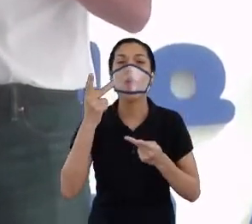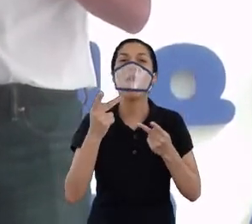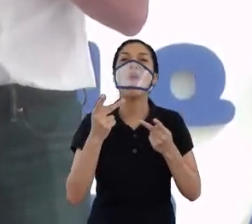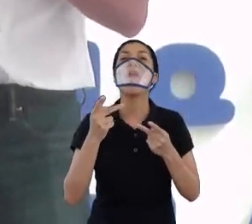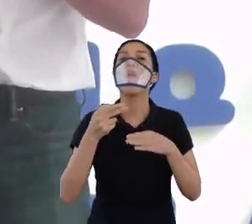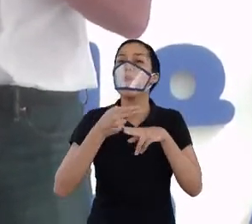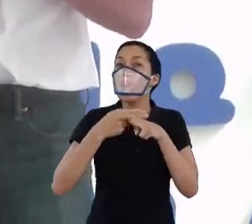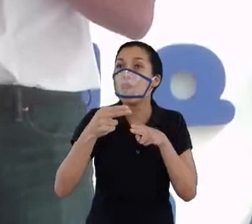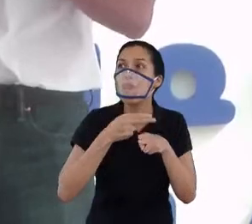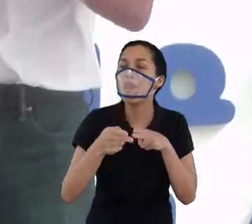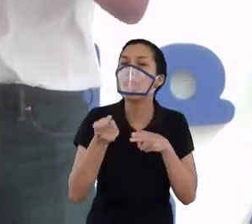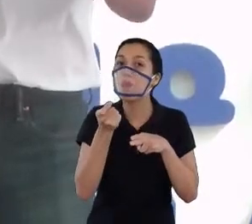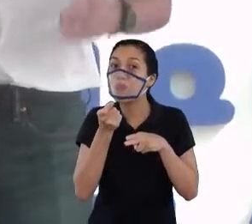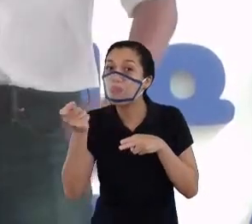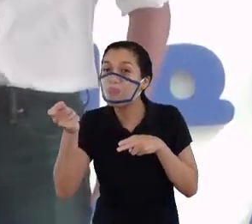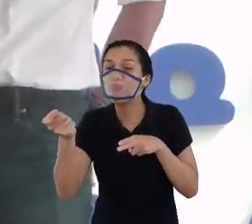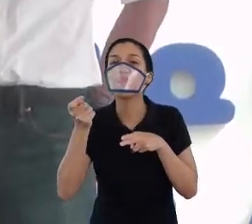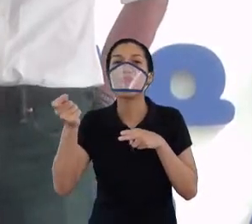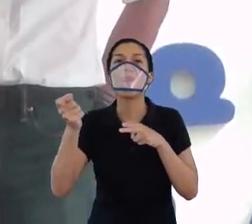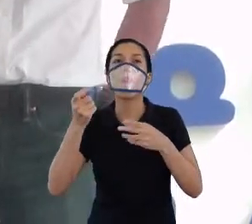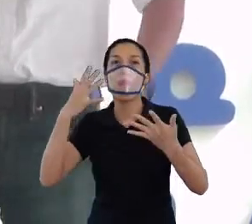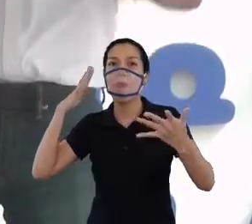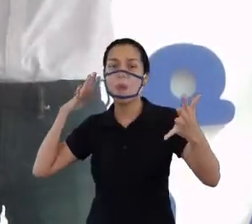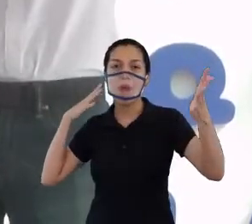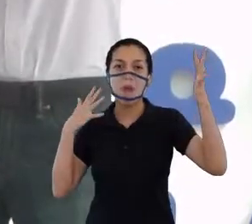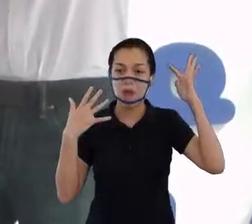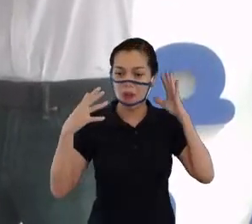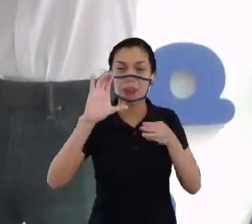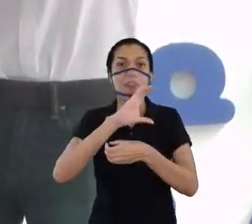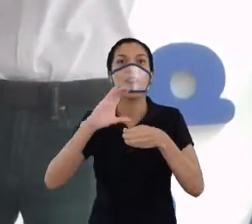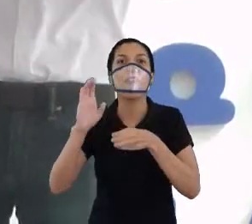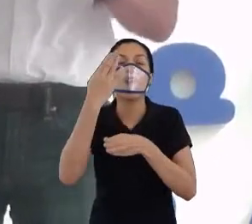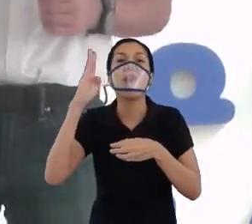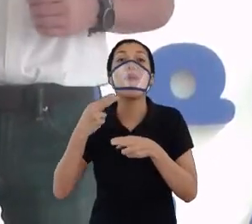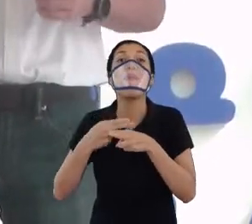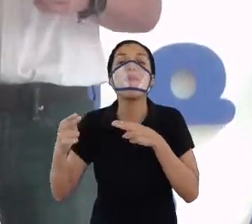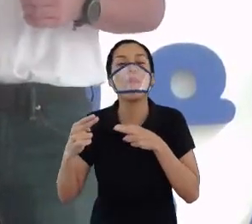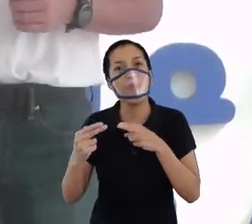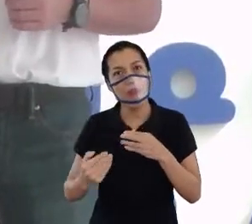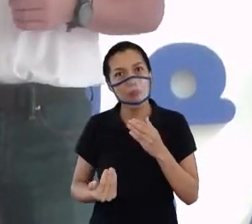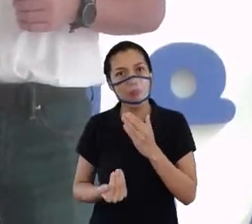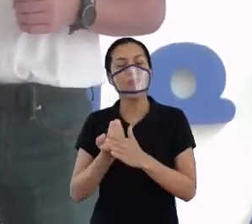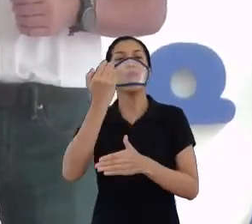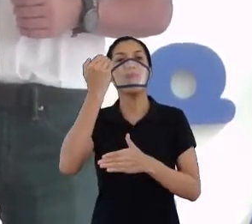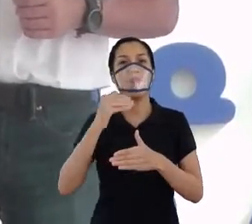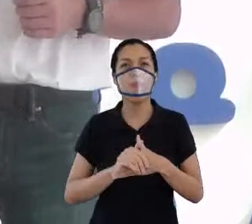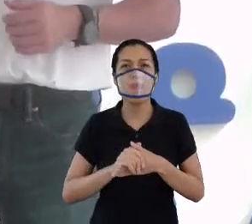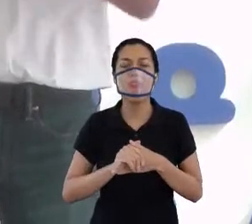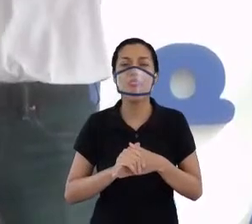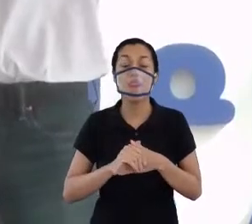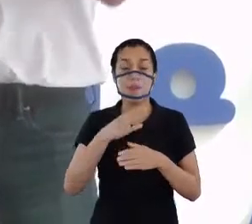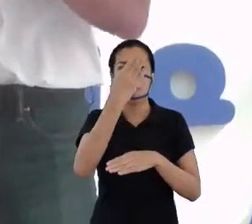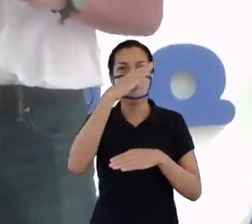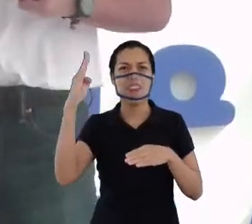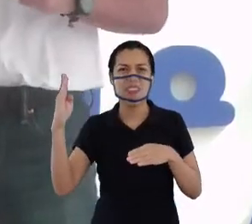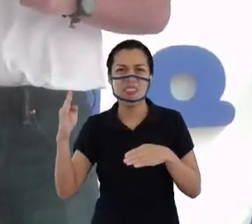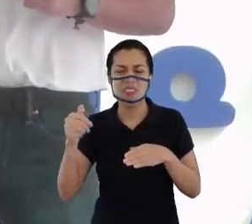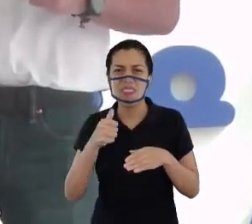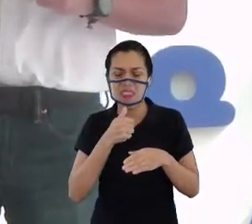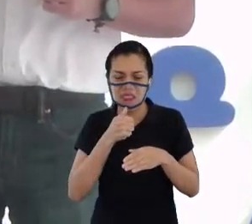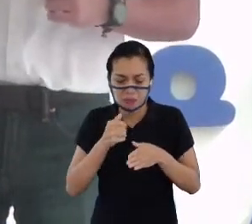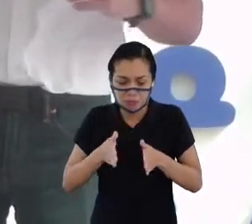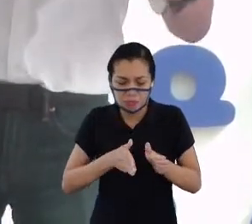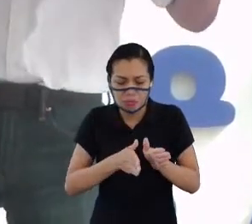bosque urbano de nuestro territorio con 30 hectáreas. Recuperaremos los caños del centro de Barranquilla y del suroriente de la